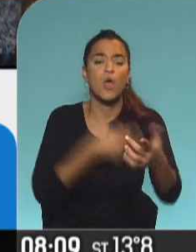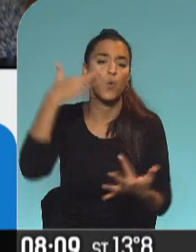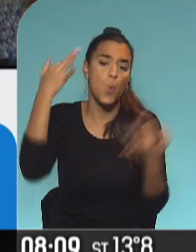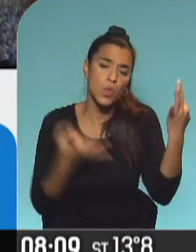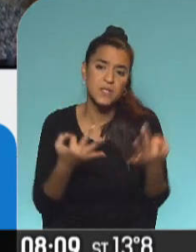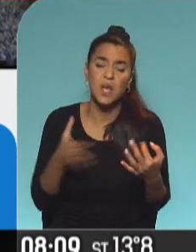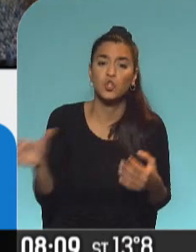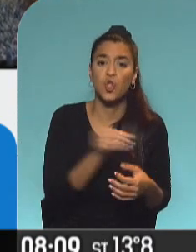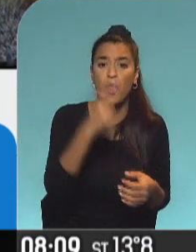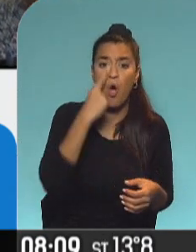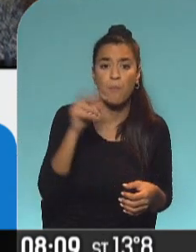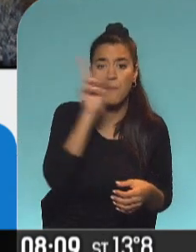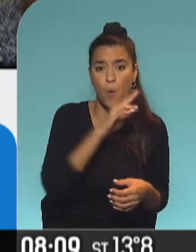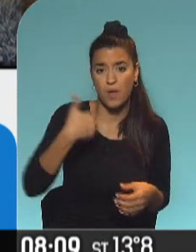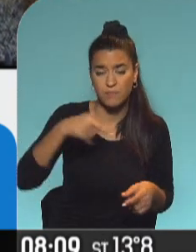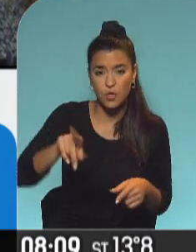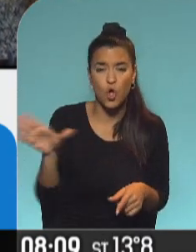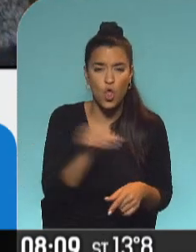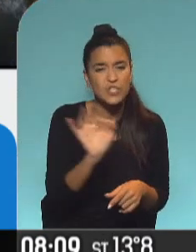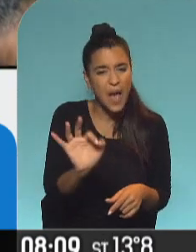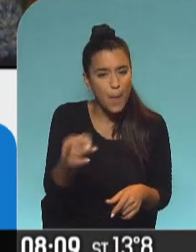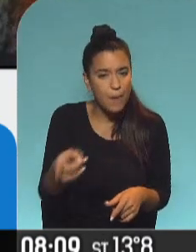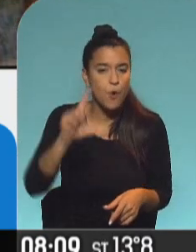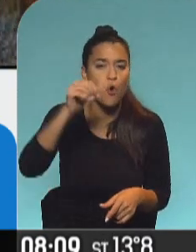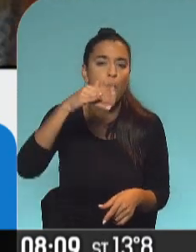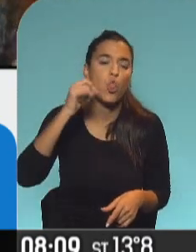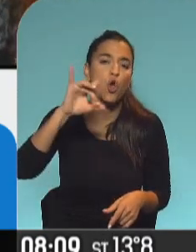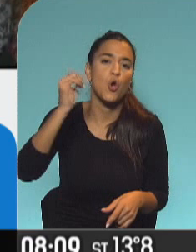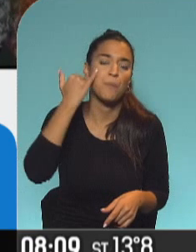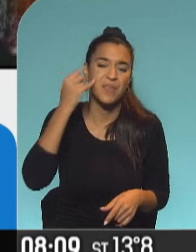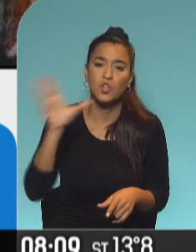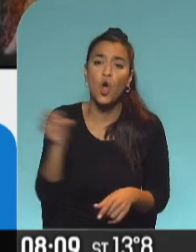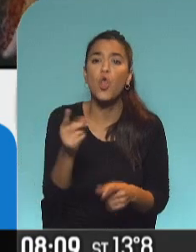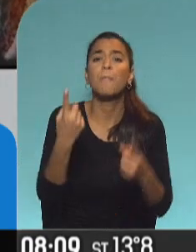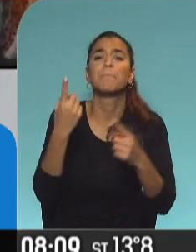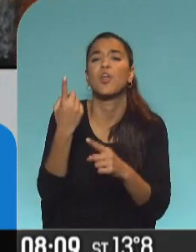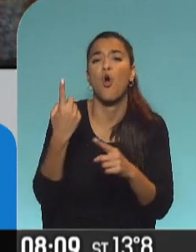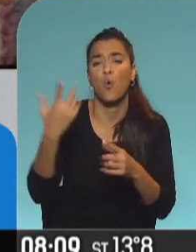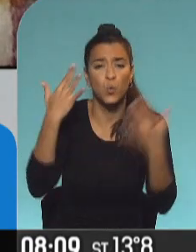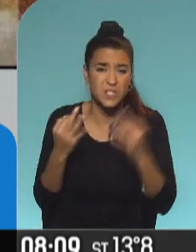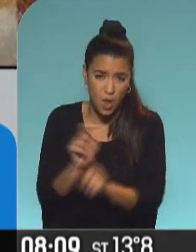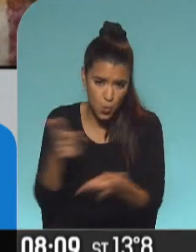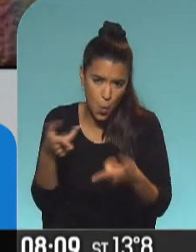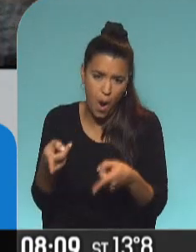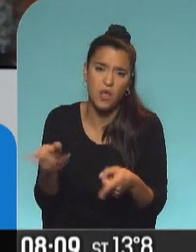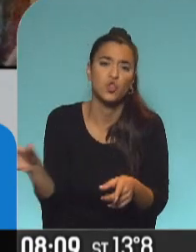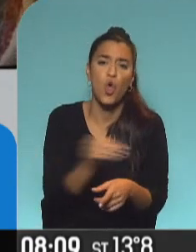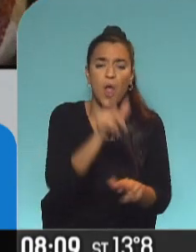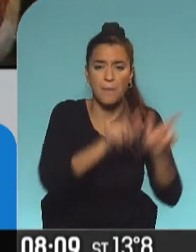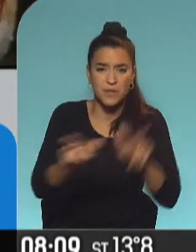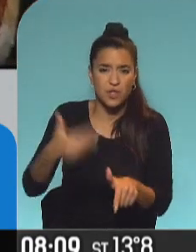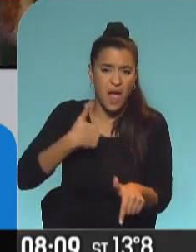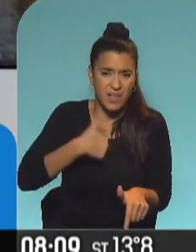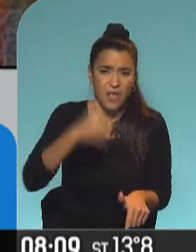todos los argentinos somos conscientes que en Comodoro Py pasa cualquier cosa menos la justicia. Todas las argentinas y todos los argentinos somos conscientes que no